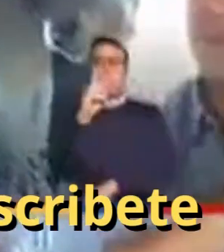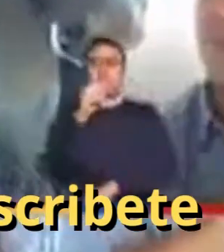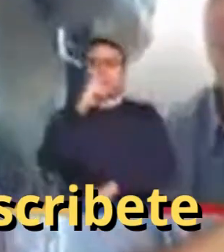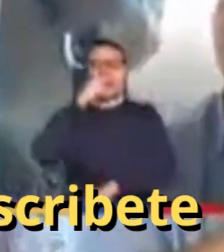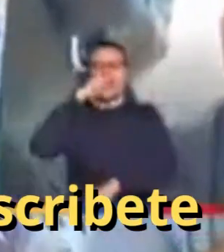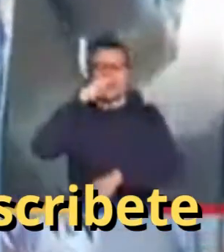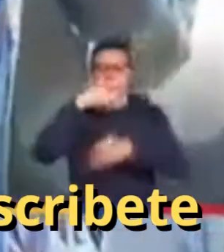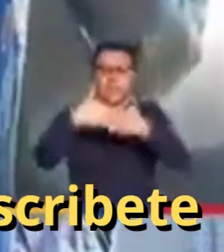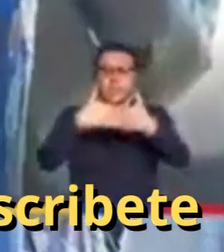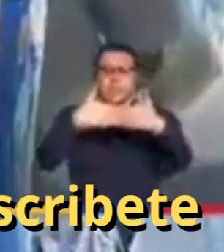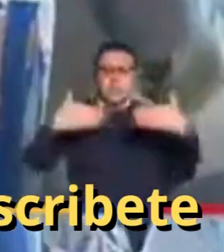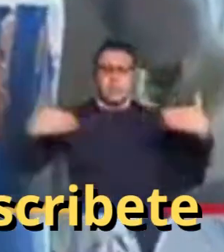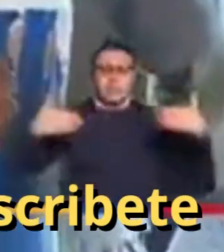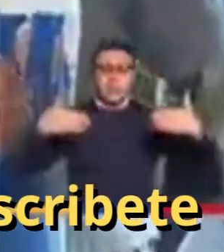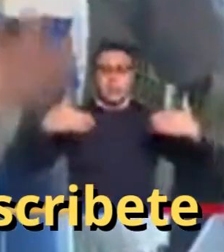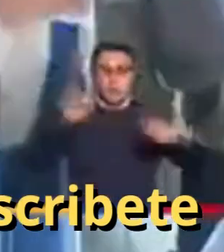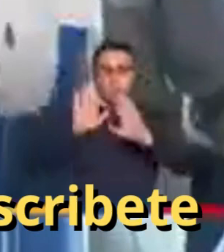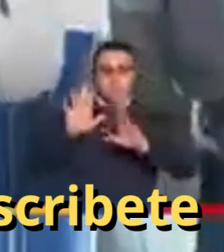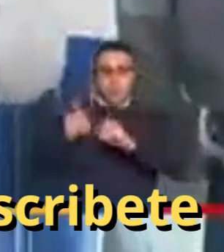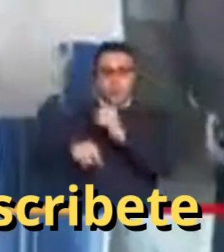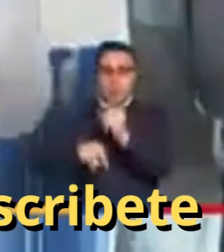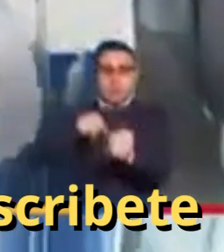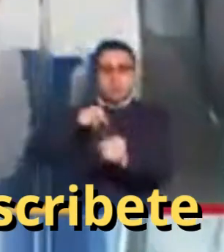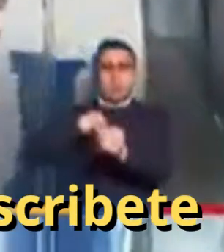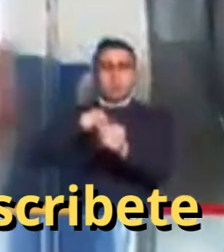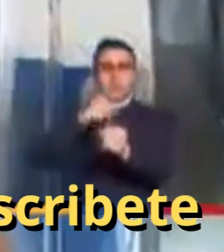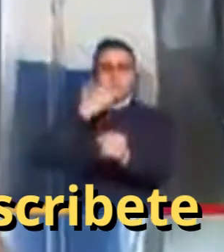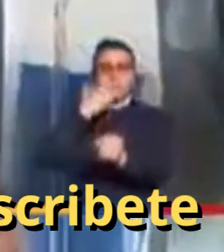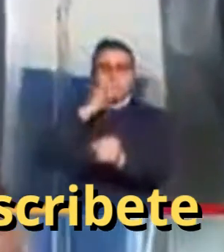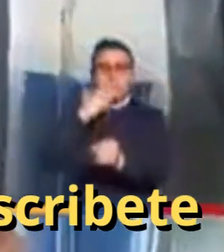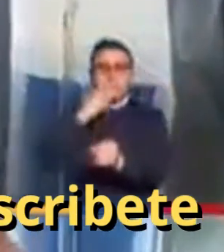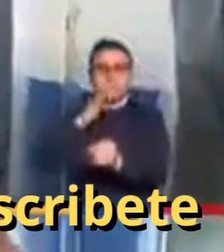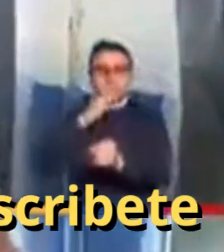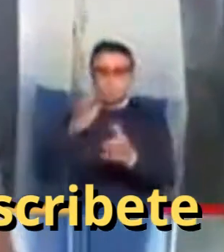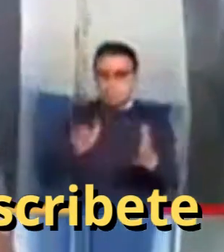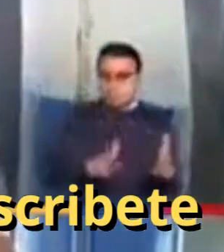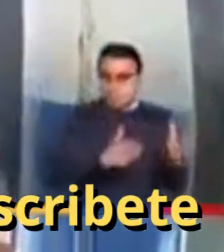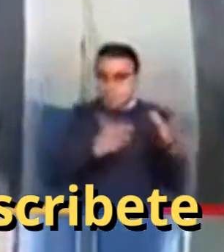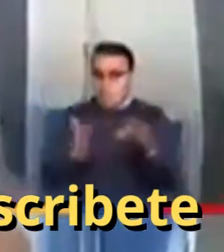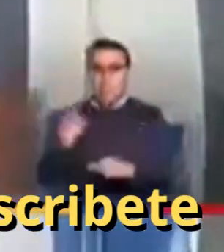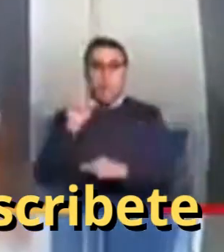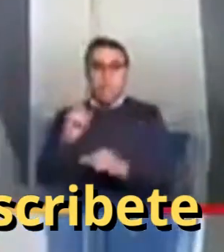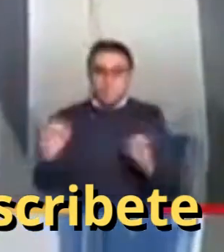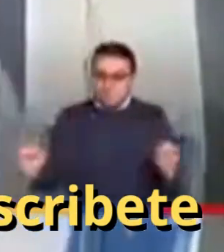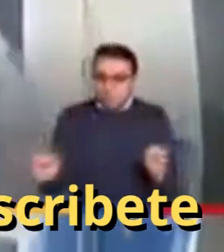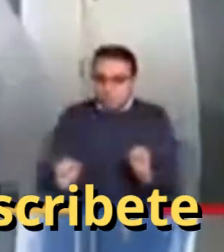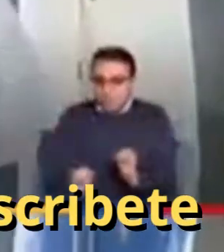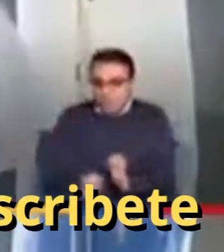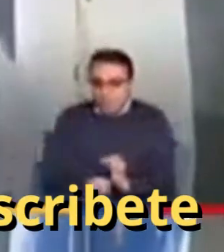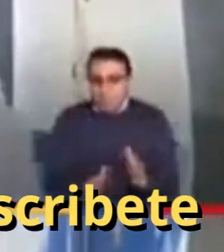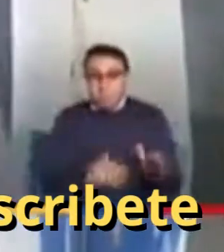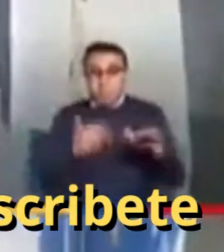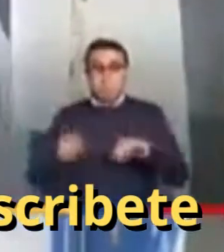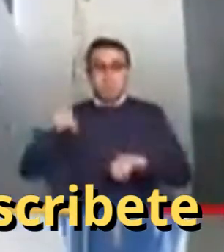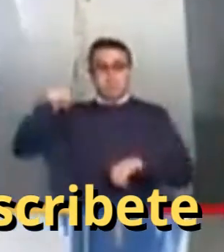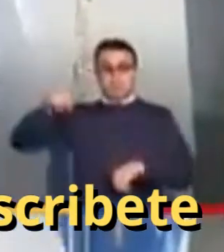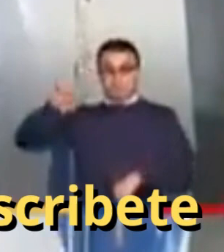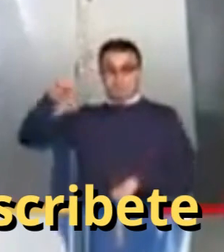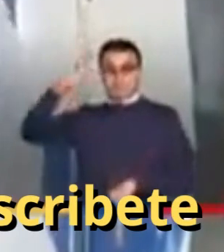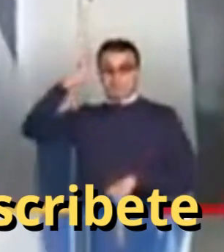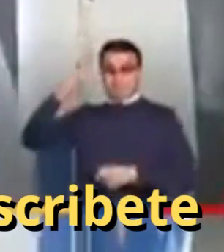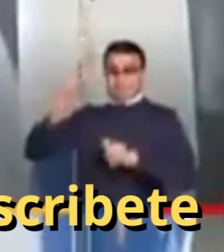muerto por desnutrición durante este gobierno, eso se llama un fracaso.